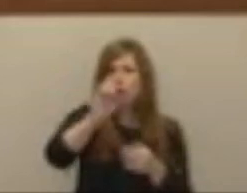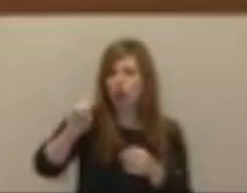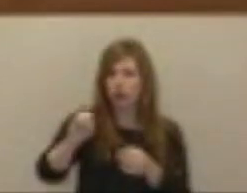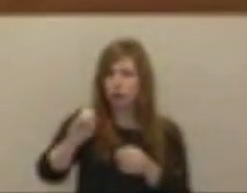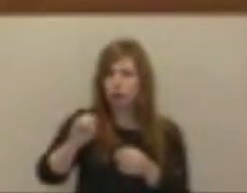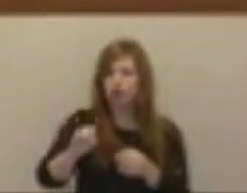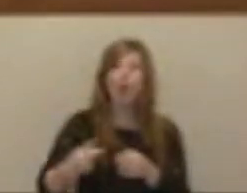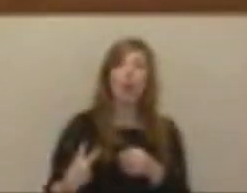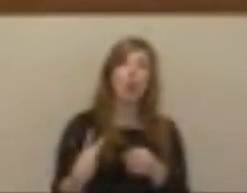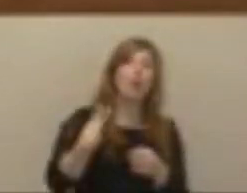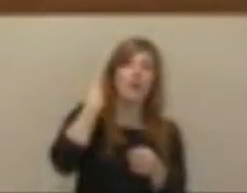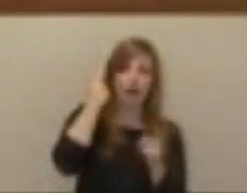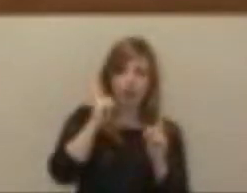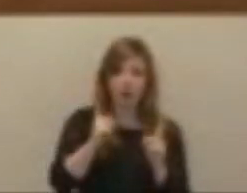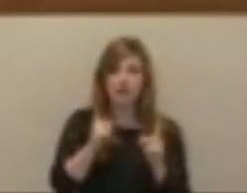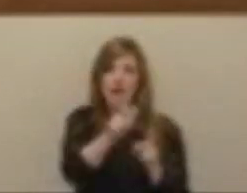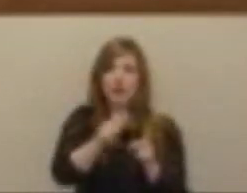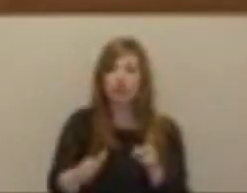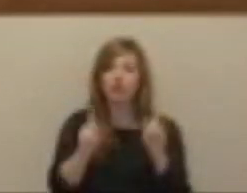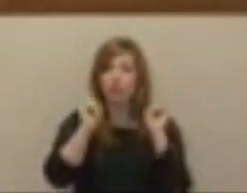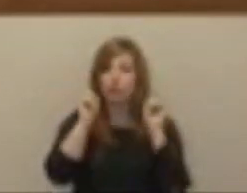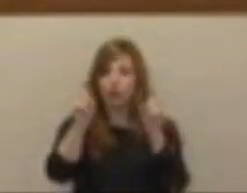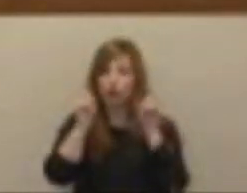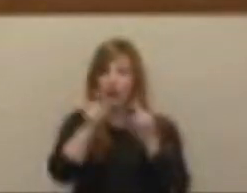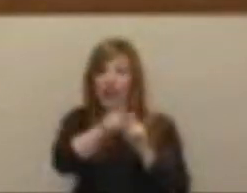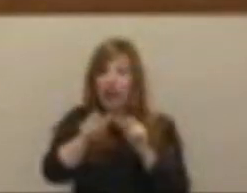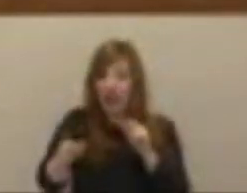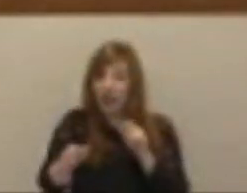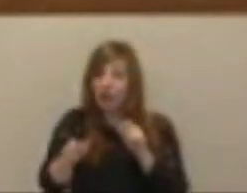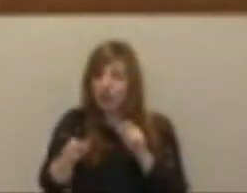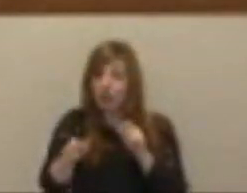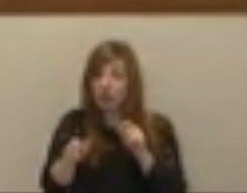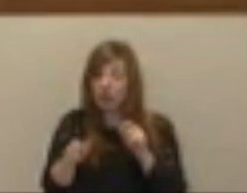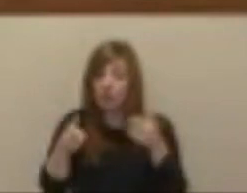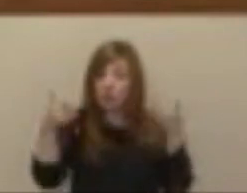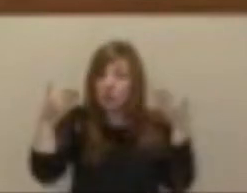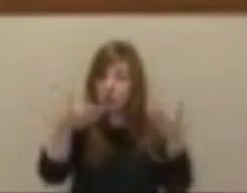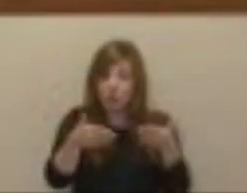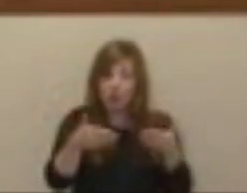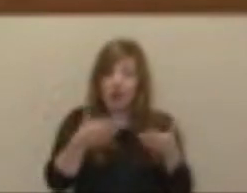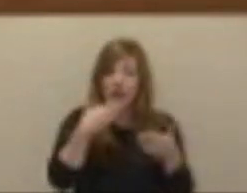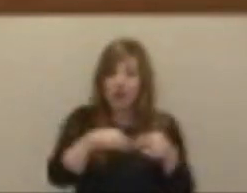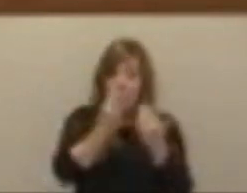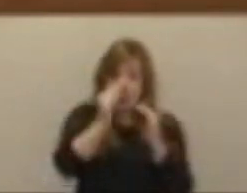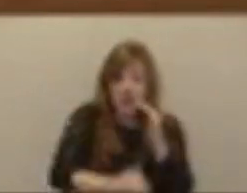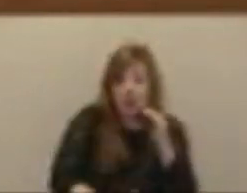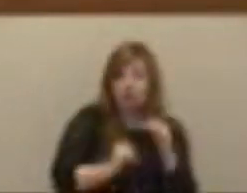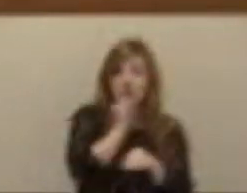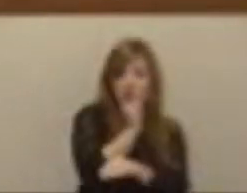1.400 jubilaciones de profesores, de la gente que está atendiendo a los menores en institutos y en